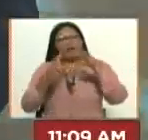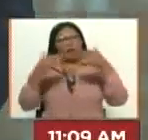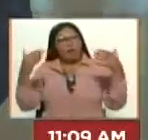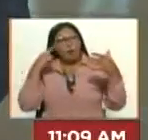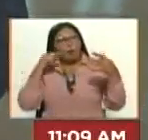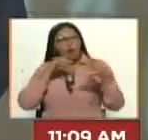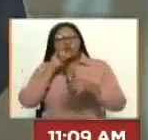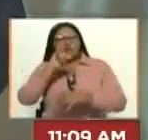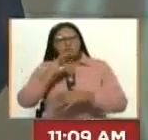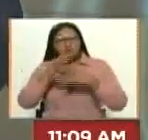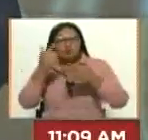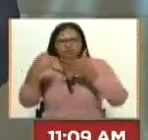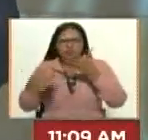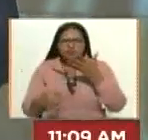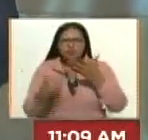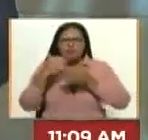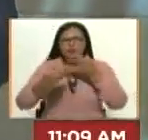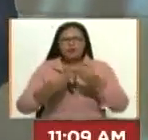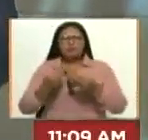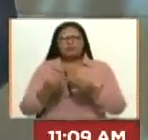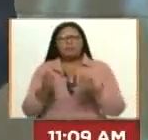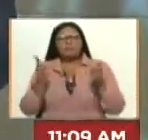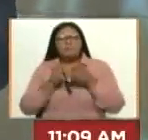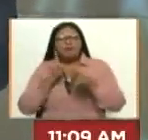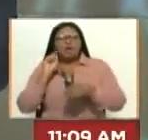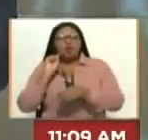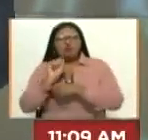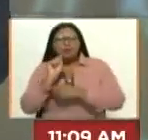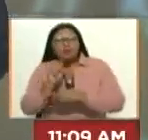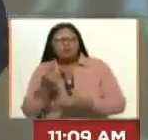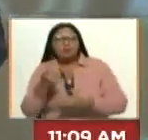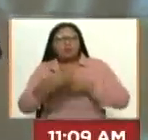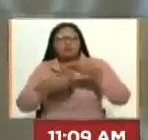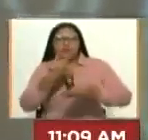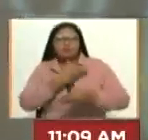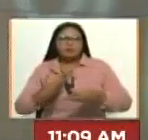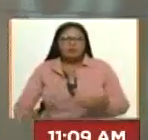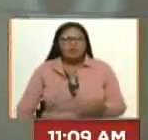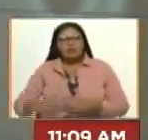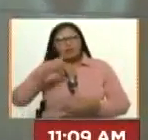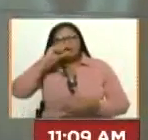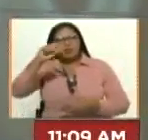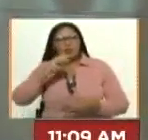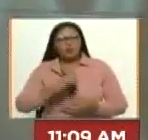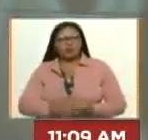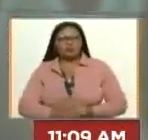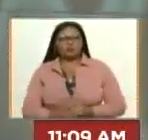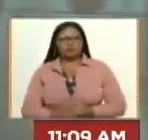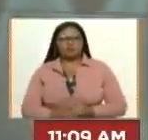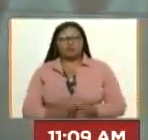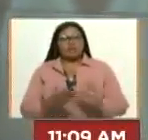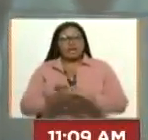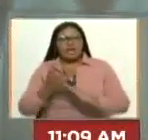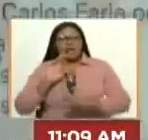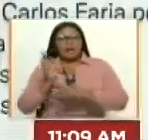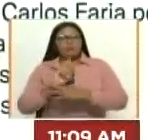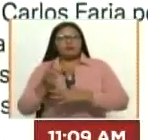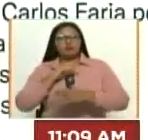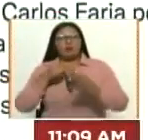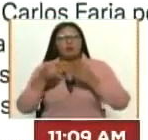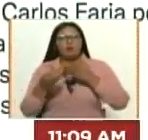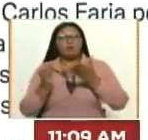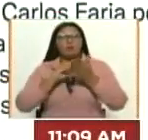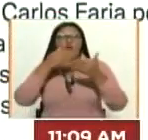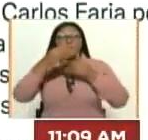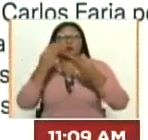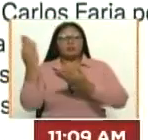Hay anuncios que ha hecho hace solo algunos minutos el presidente de la República, Nicolás Maduro, que inmediatamente vamos a